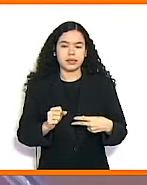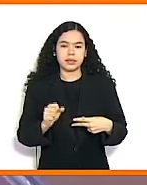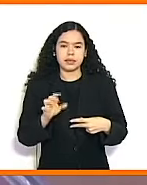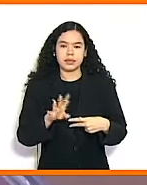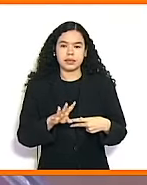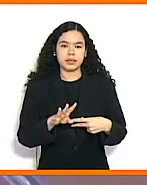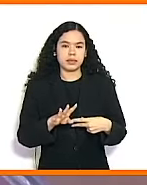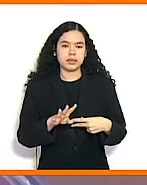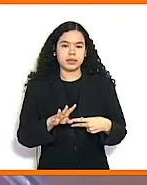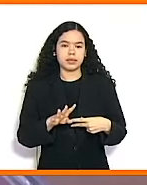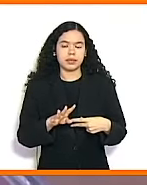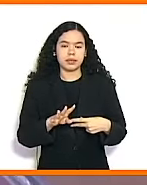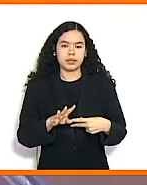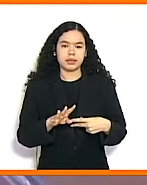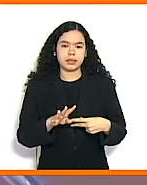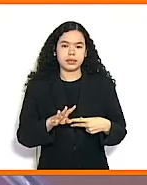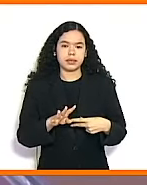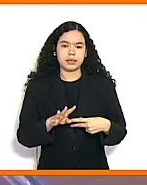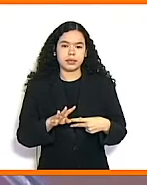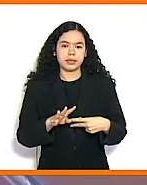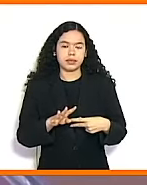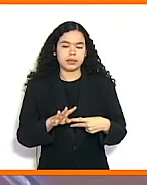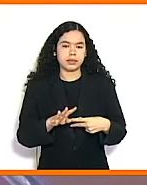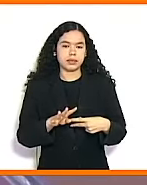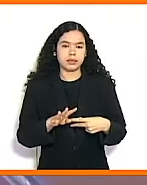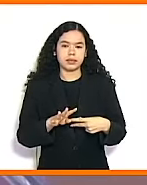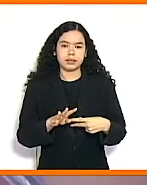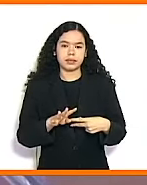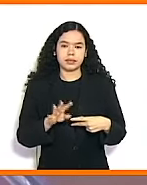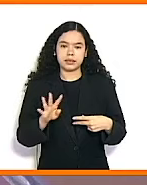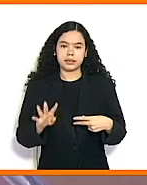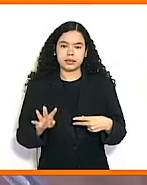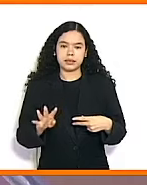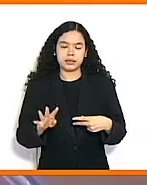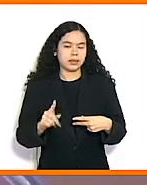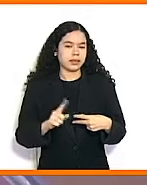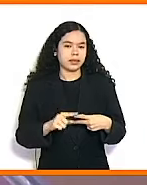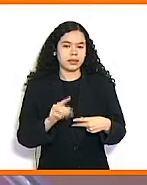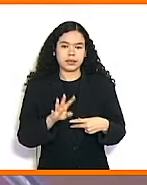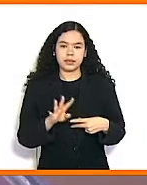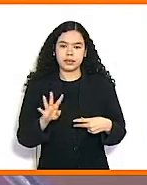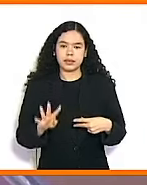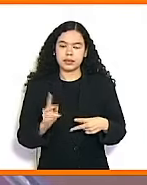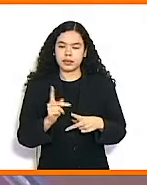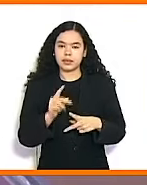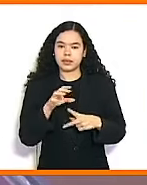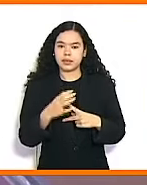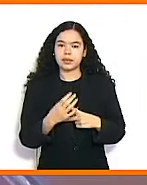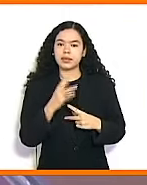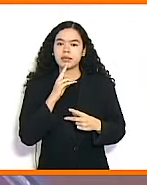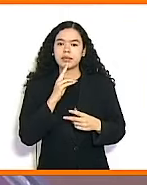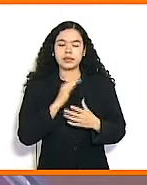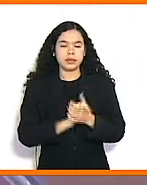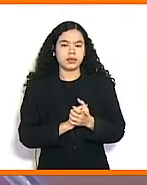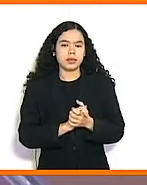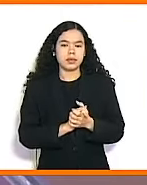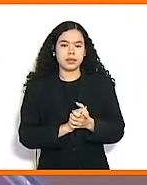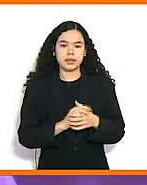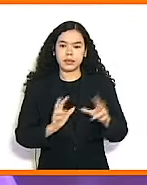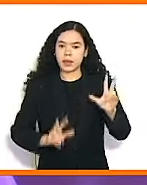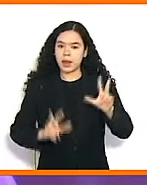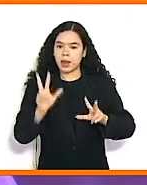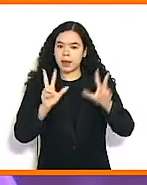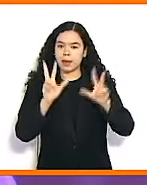4. Segundo dígito, mucha suerte, porque este es el 4. Tu número ganador es el 44 con su catrachada Pichete.